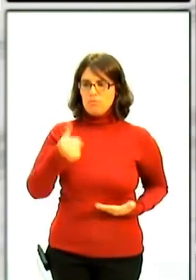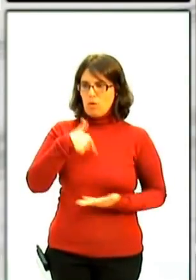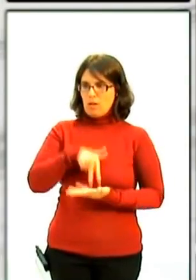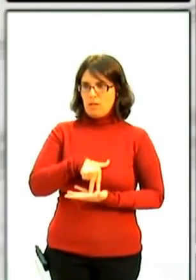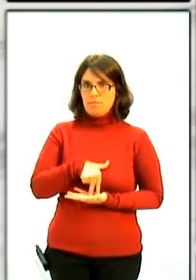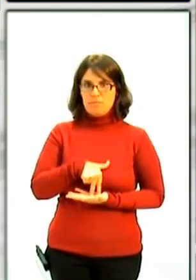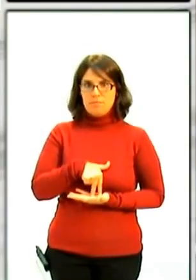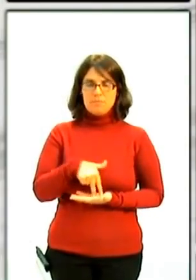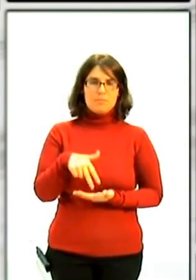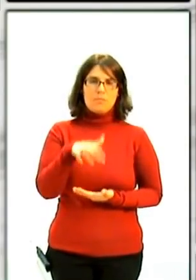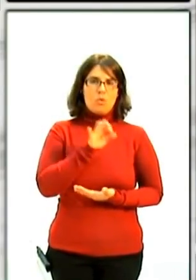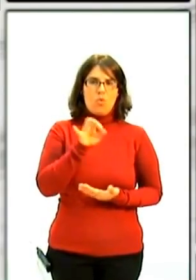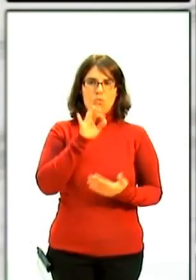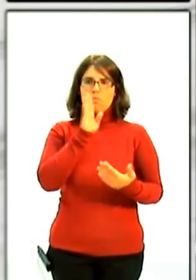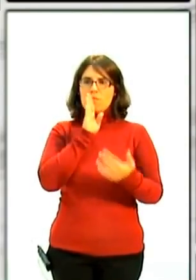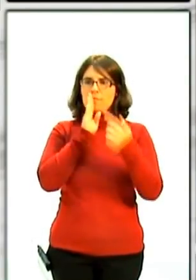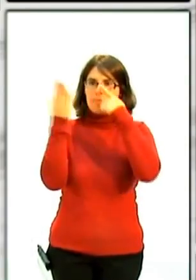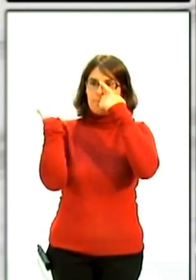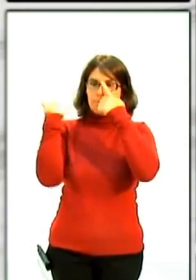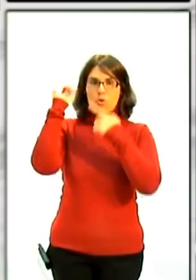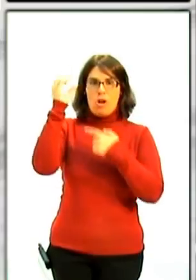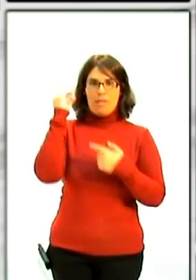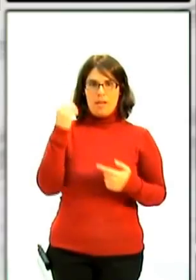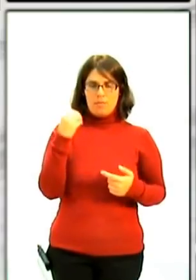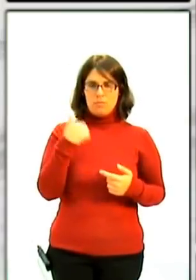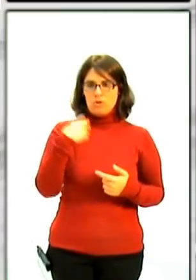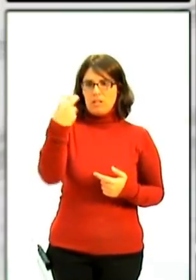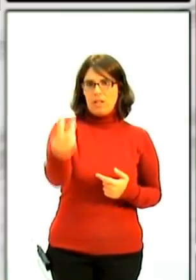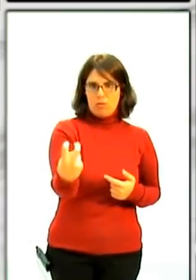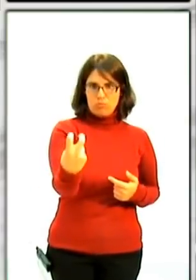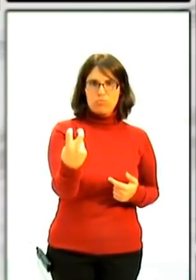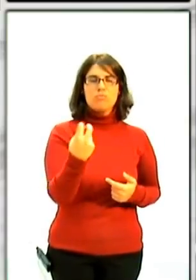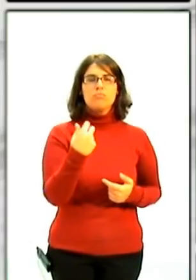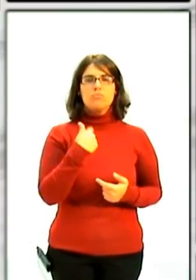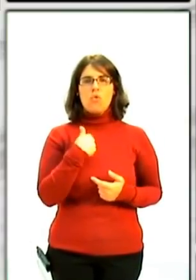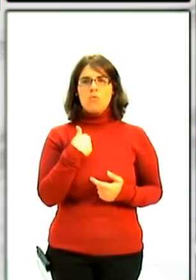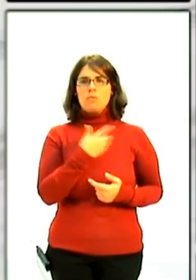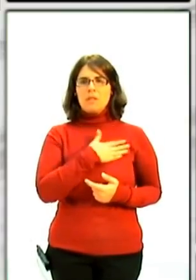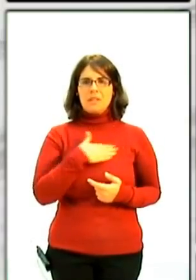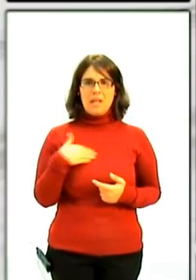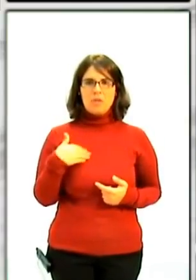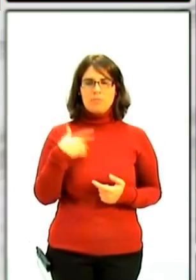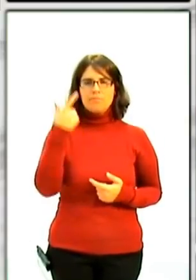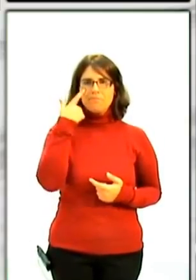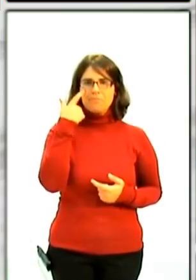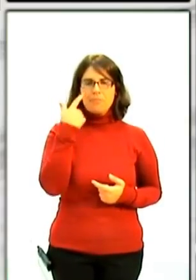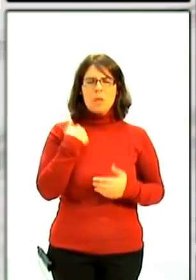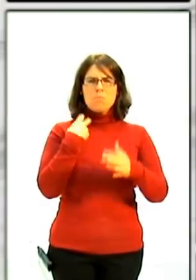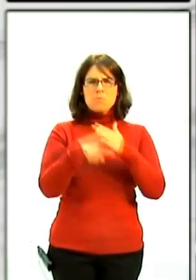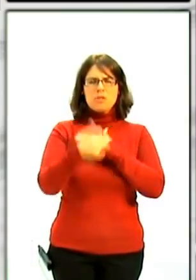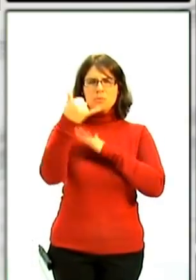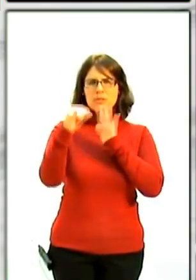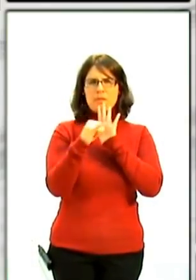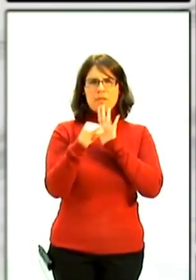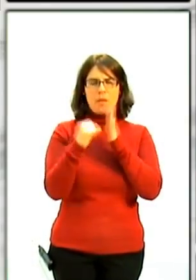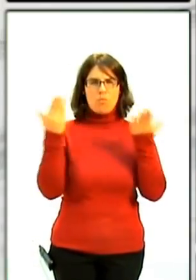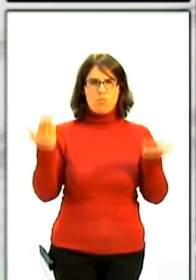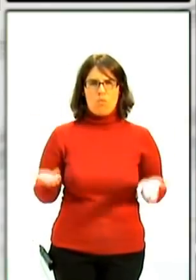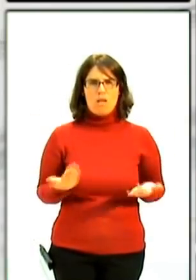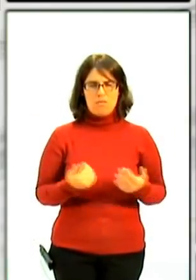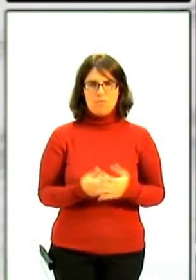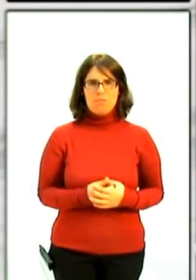antes sentado en la anterior ponencia y quisiera encontrar las entradas de metro más cercanas,